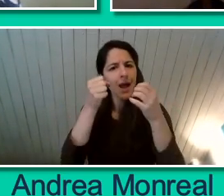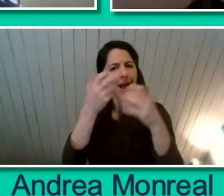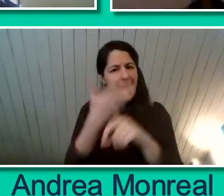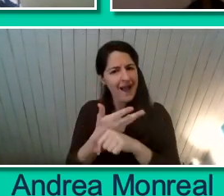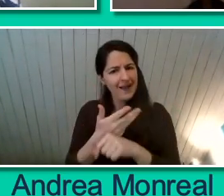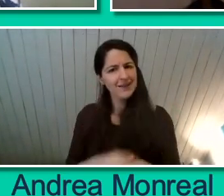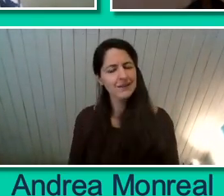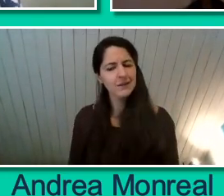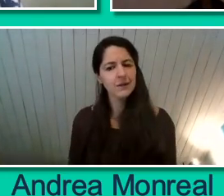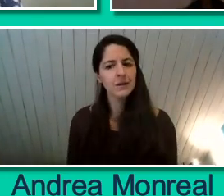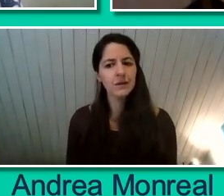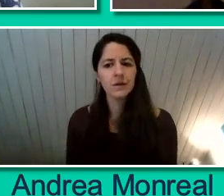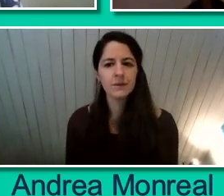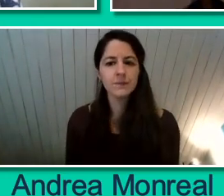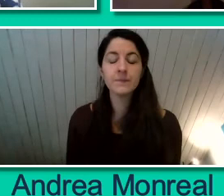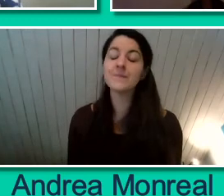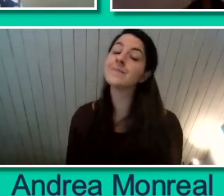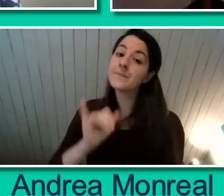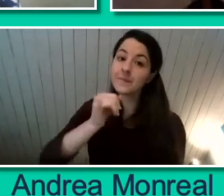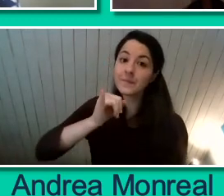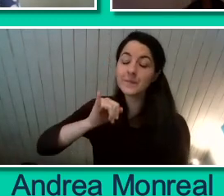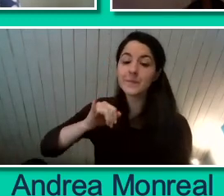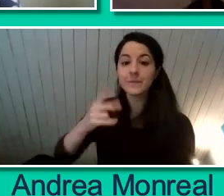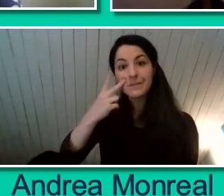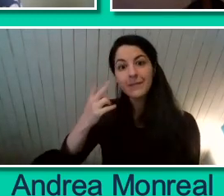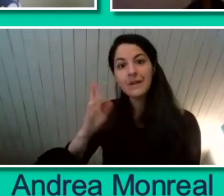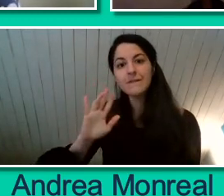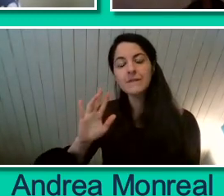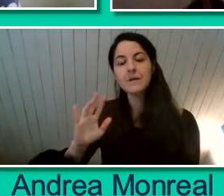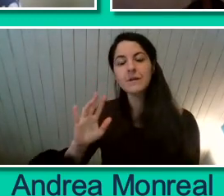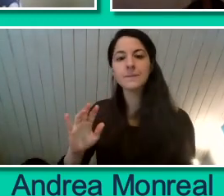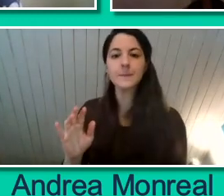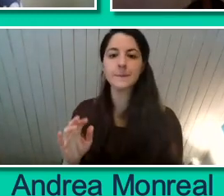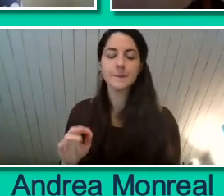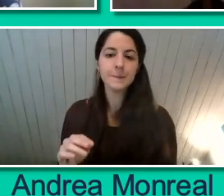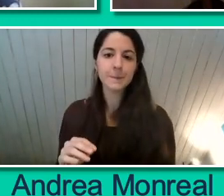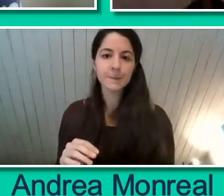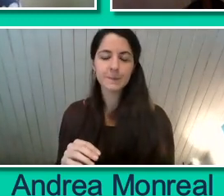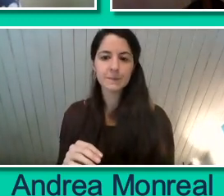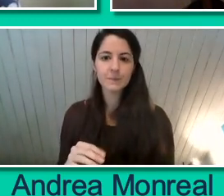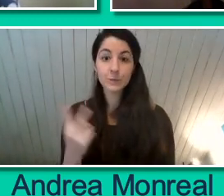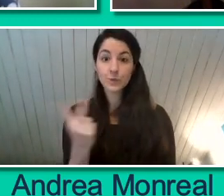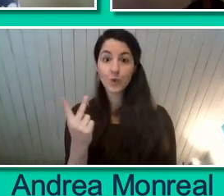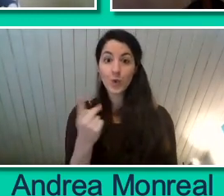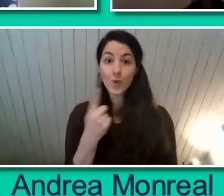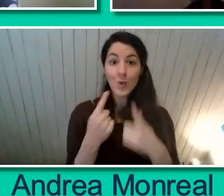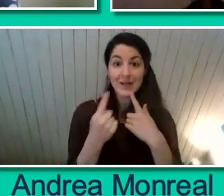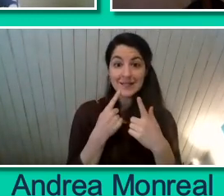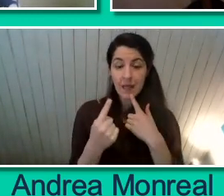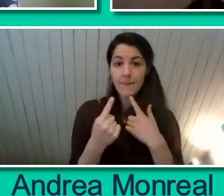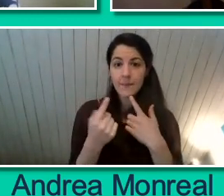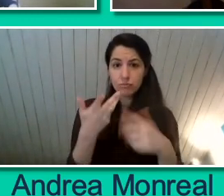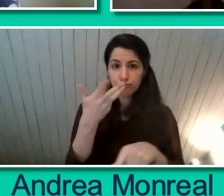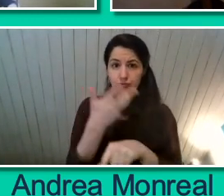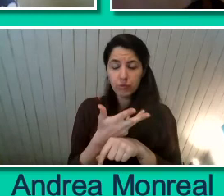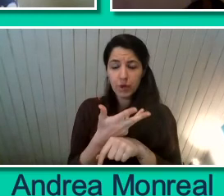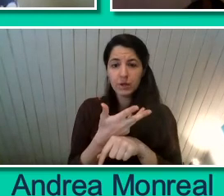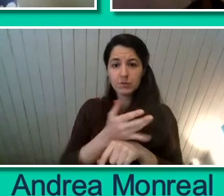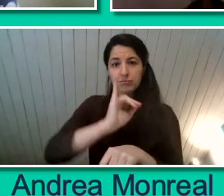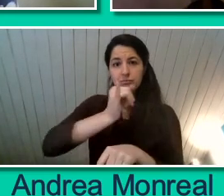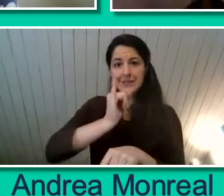Claro, vamos a ver, los dos exámenes con los que contamos son el examen digital